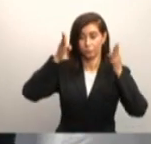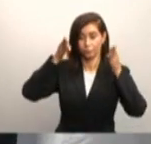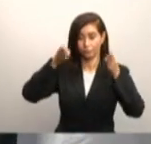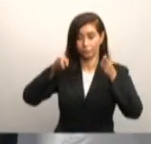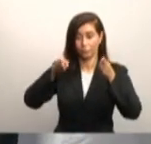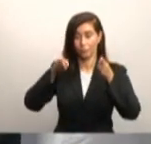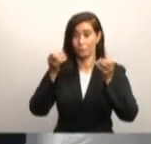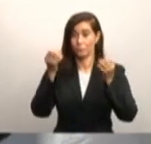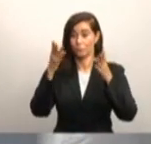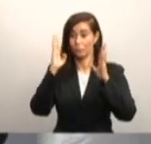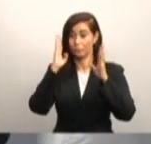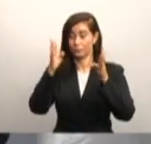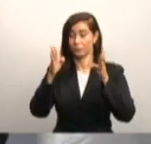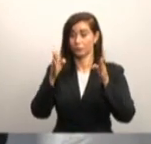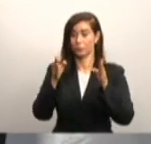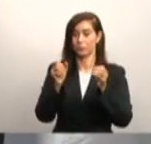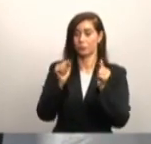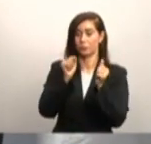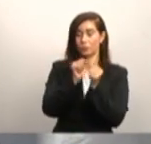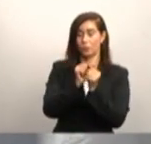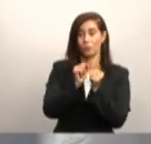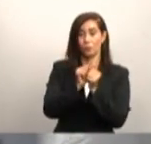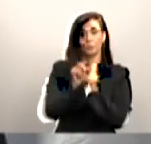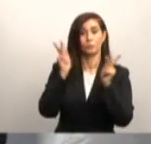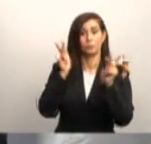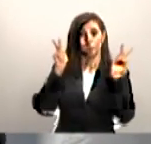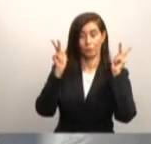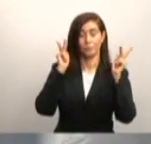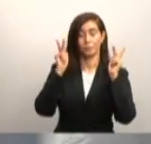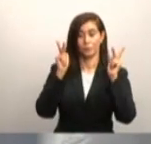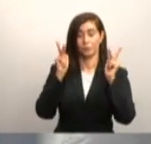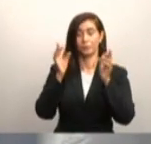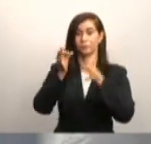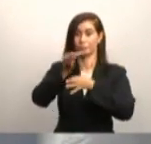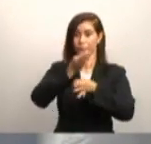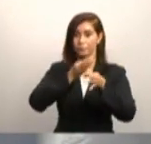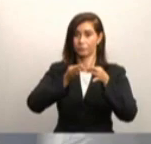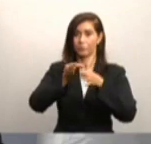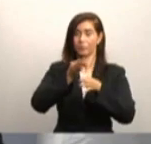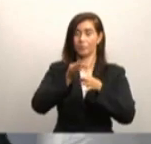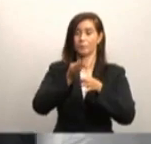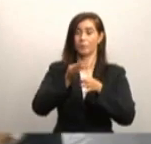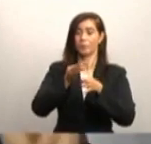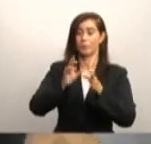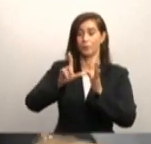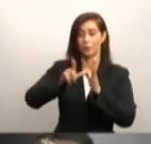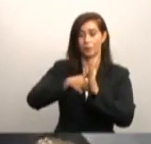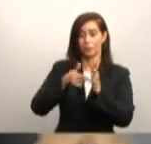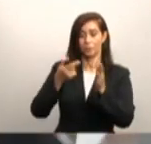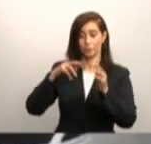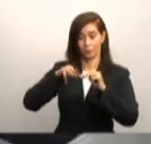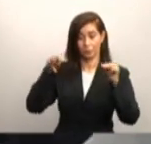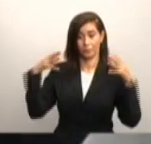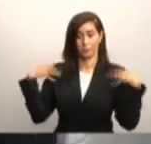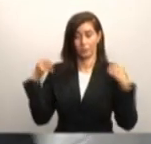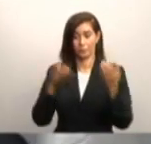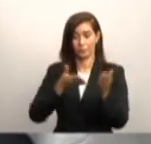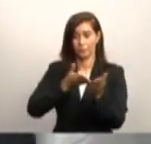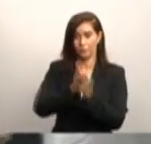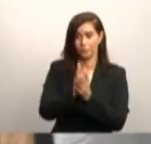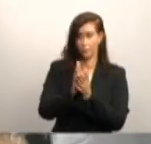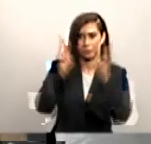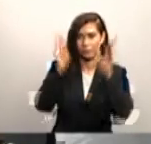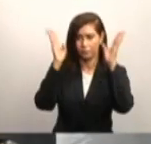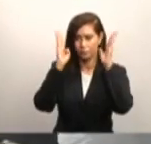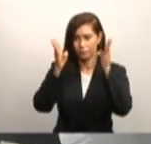estamos prestando atención, junto a Puerto Plata, ya San Francisco, después de la intervención, usted se da cuenta